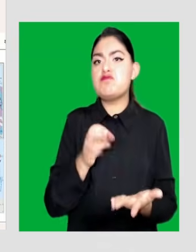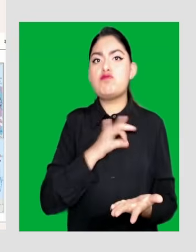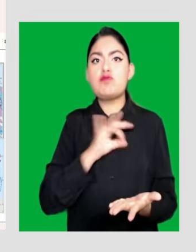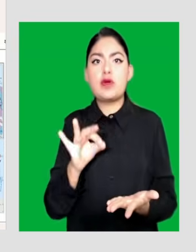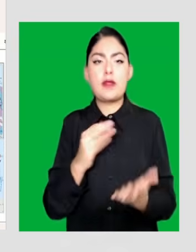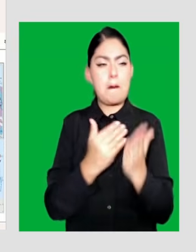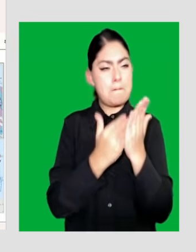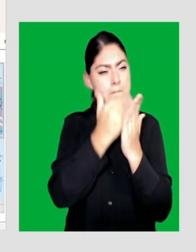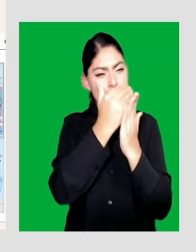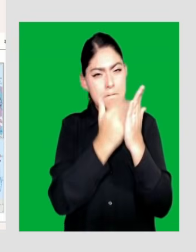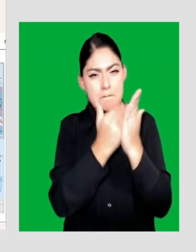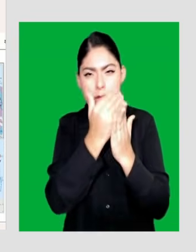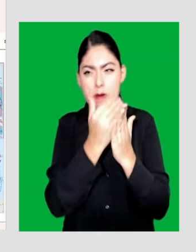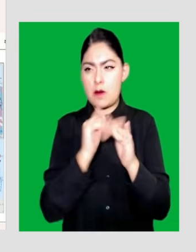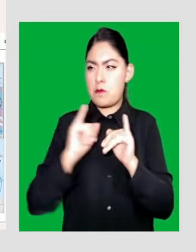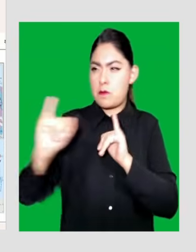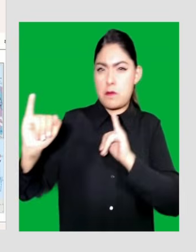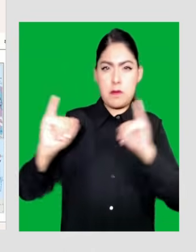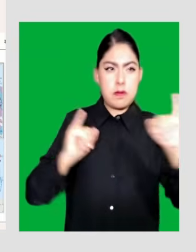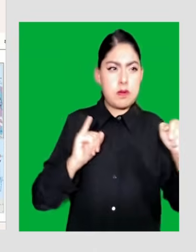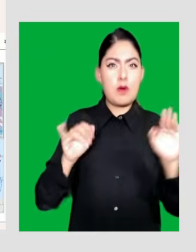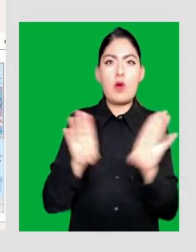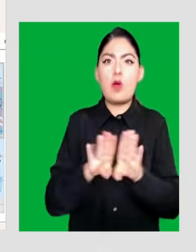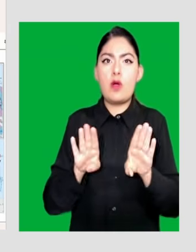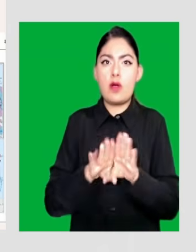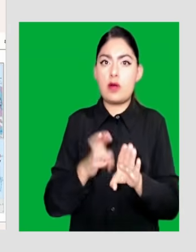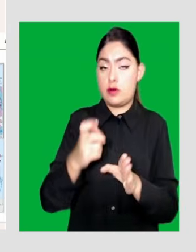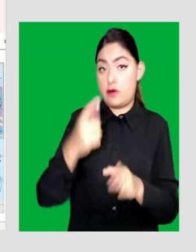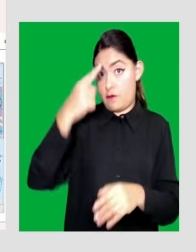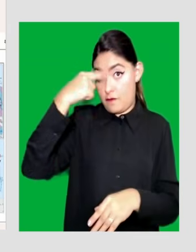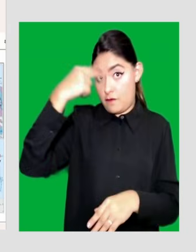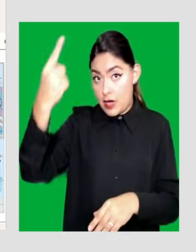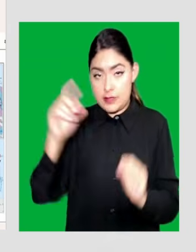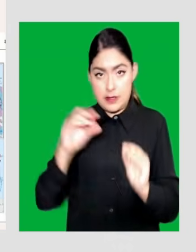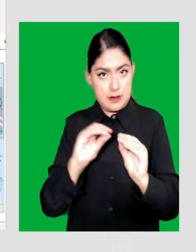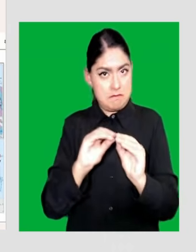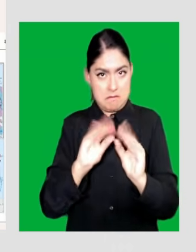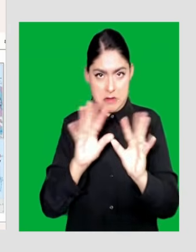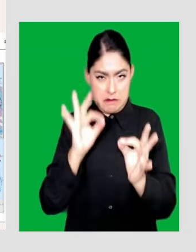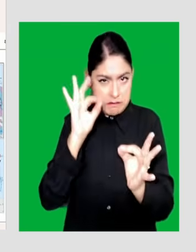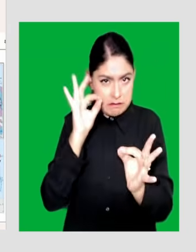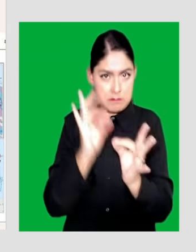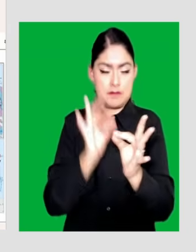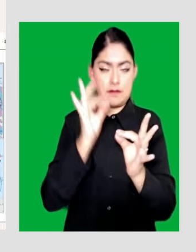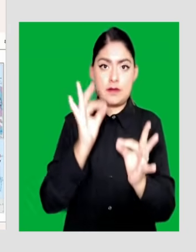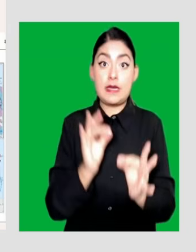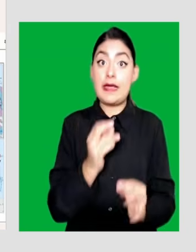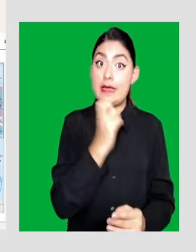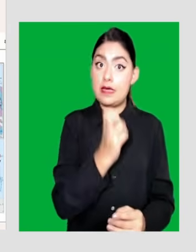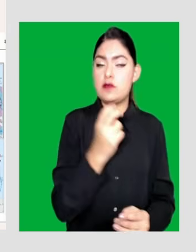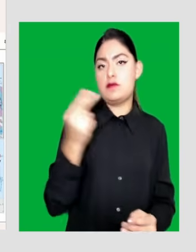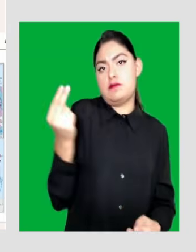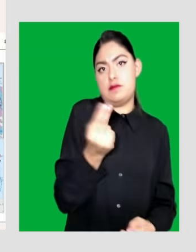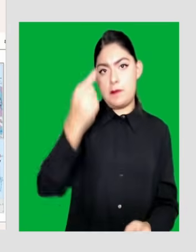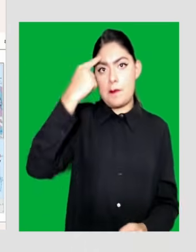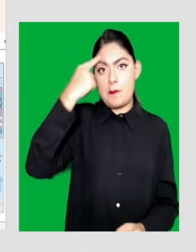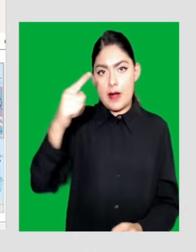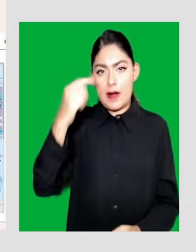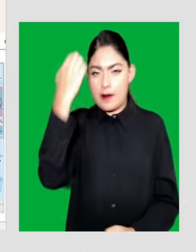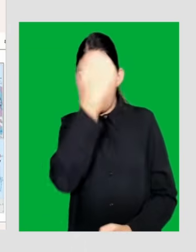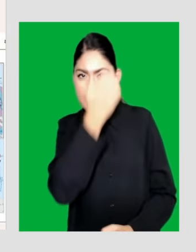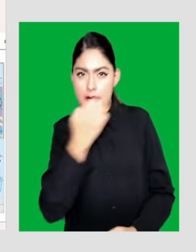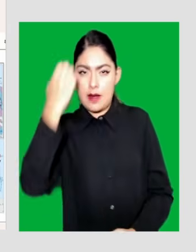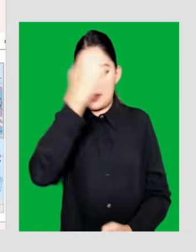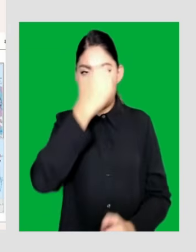También podemos ver representados y ubicar rasgos geográficos. Los SIG identifican y ubican elementos como comunidades, ríos